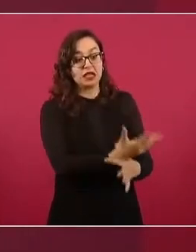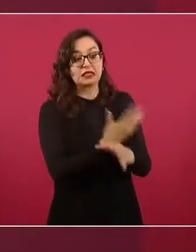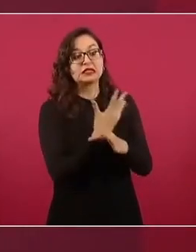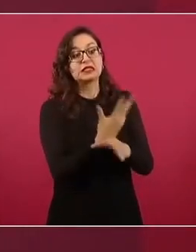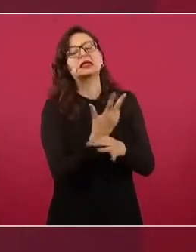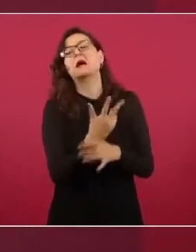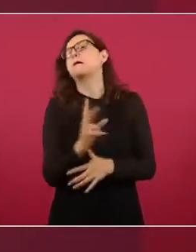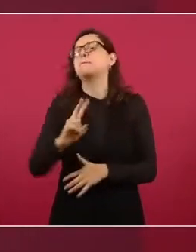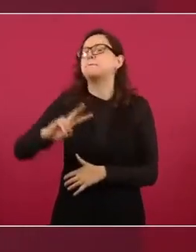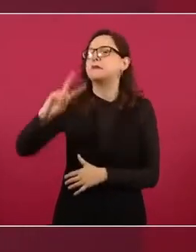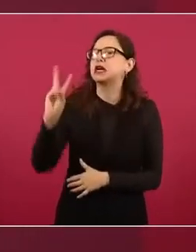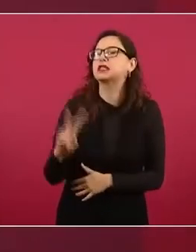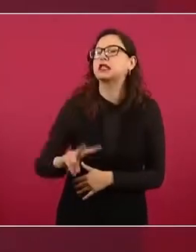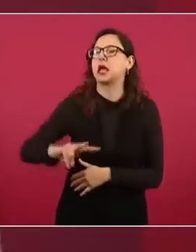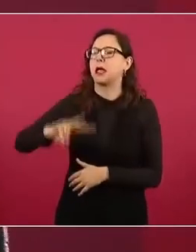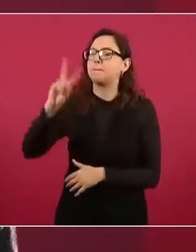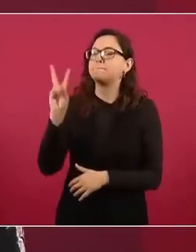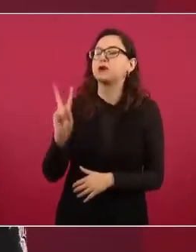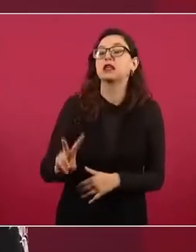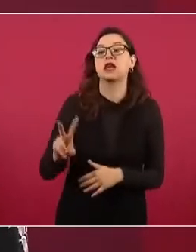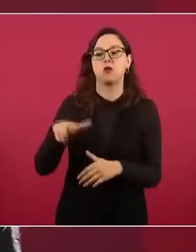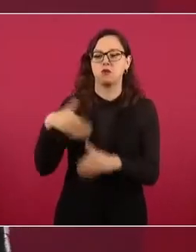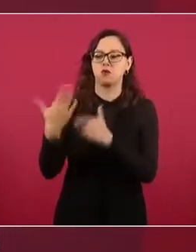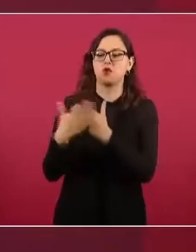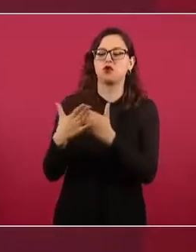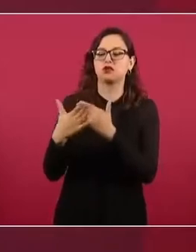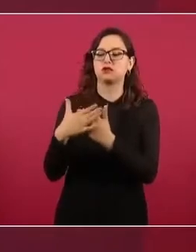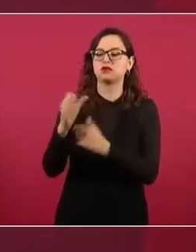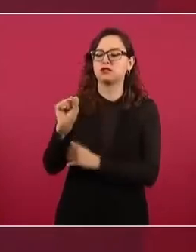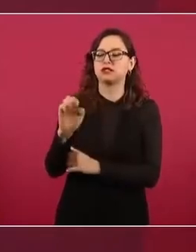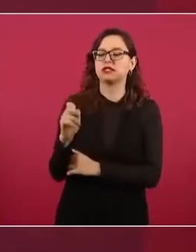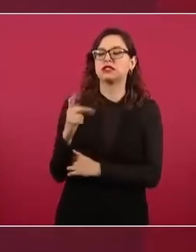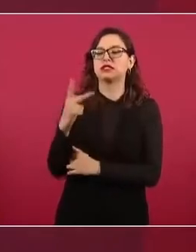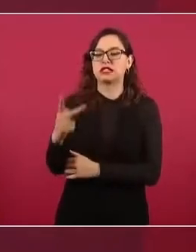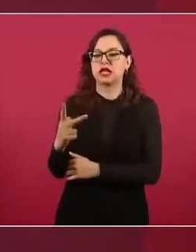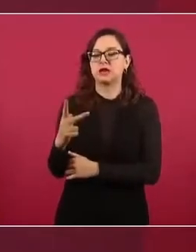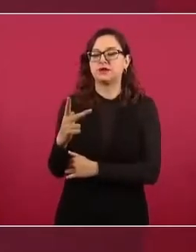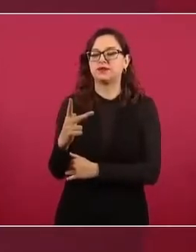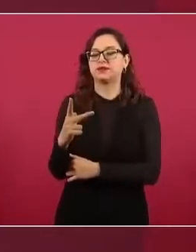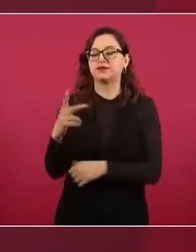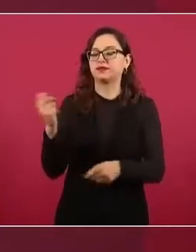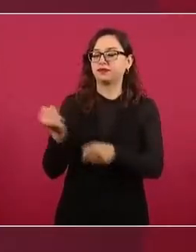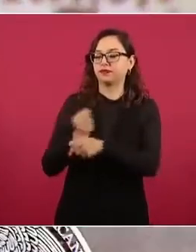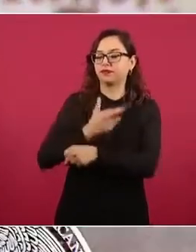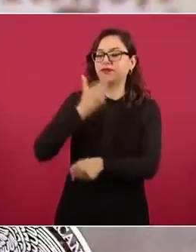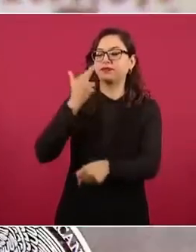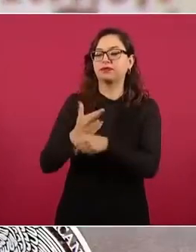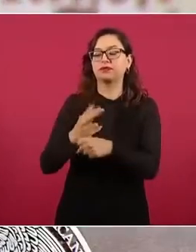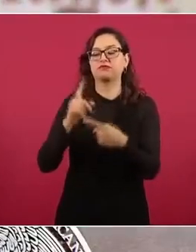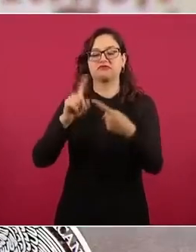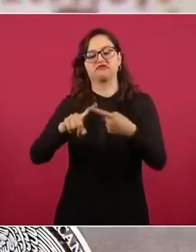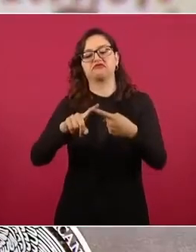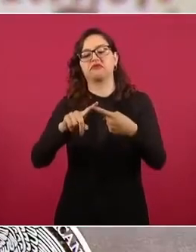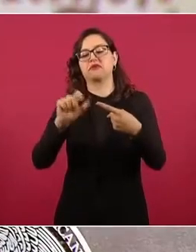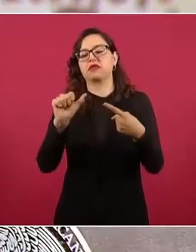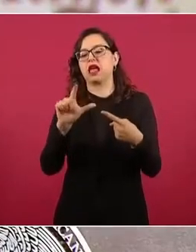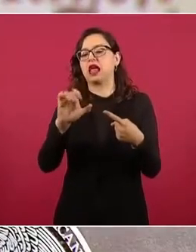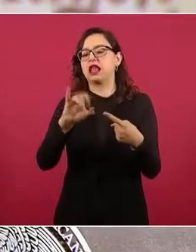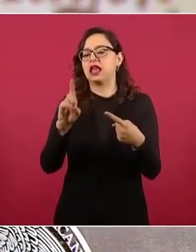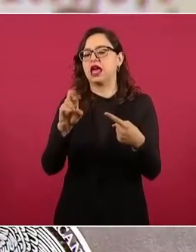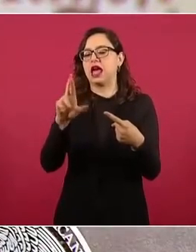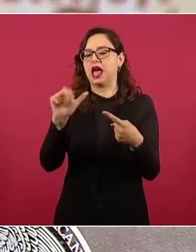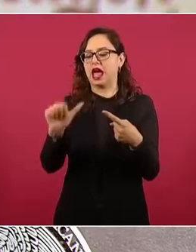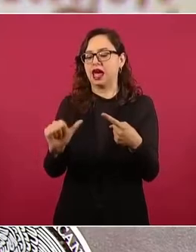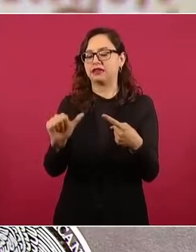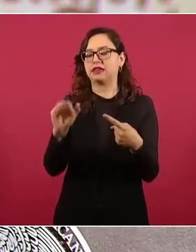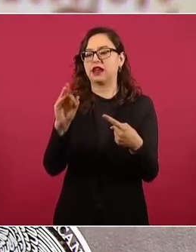verdadera, la próxima secretaria de Educación sería, oiga usted, es una lista, Alejandra Fraustro de